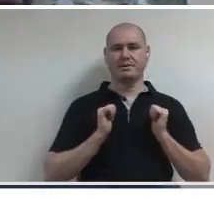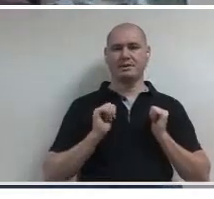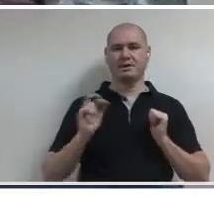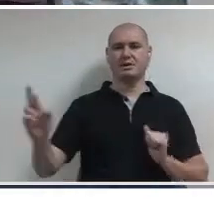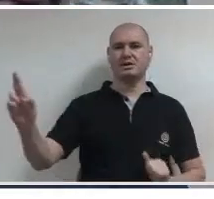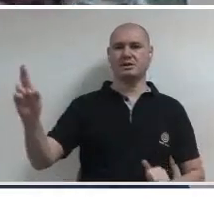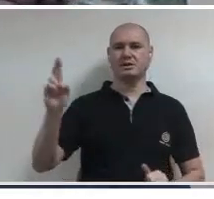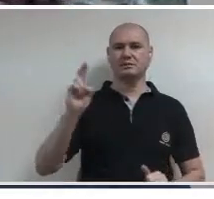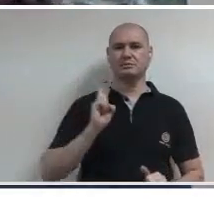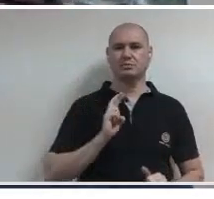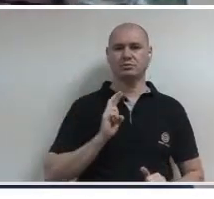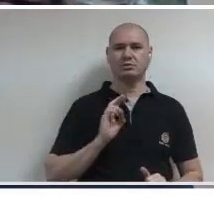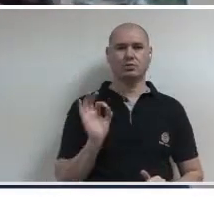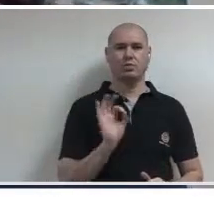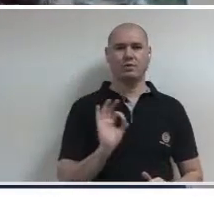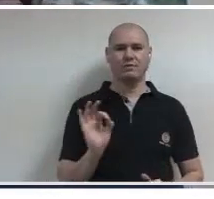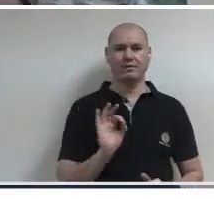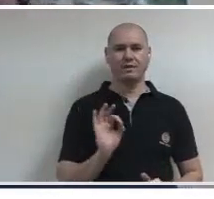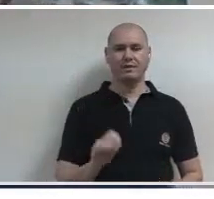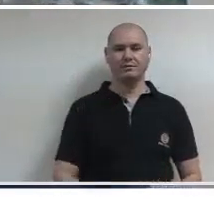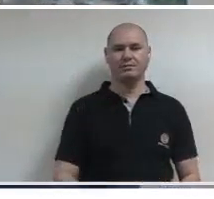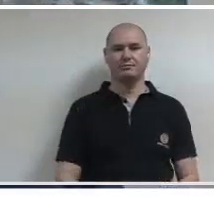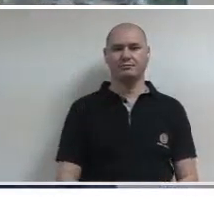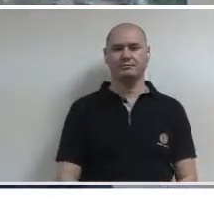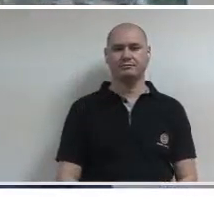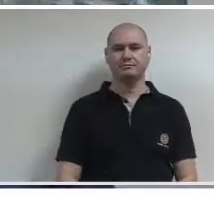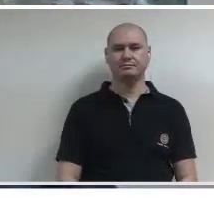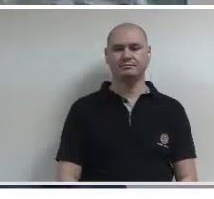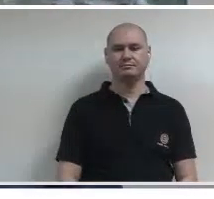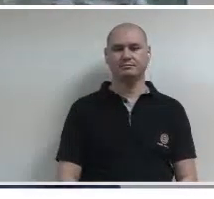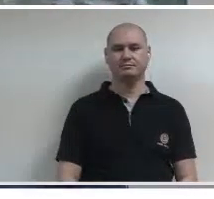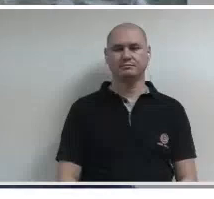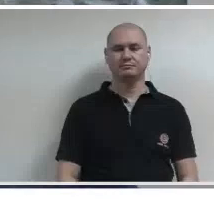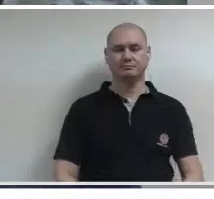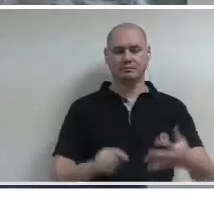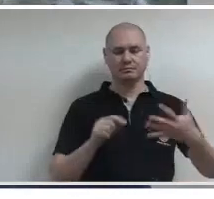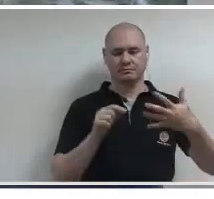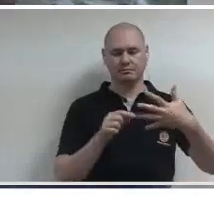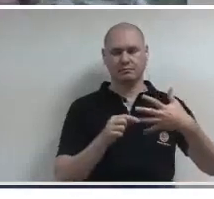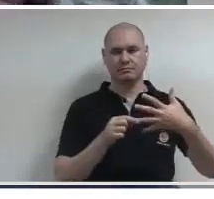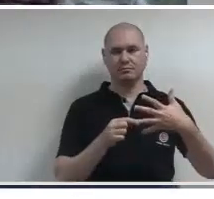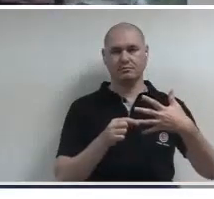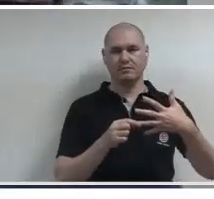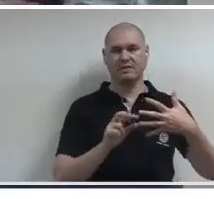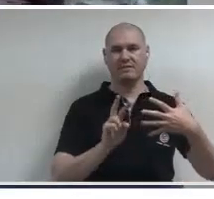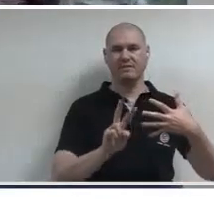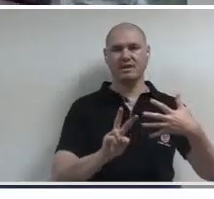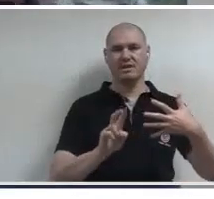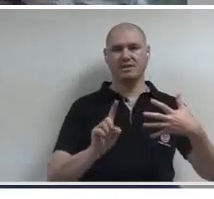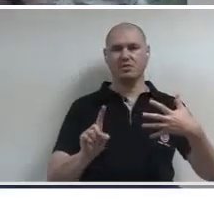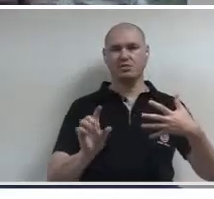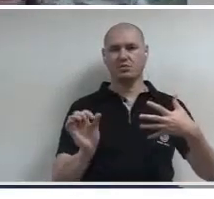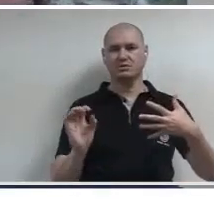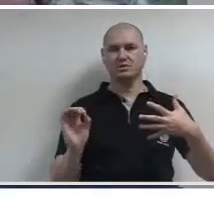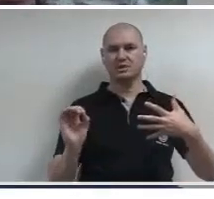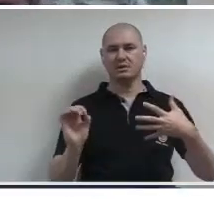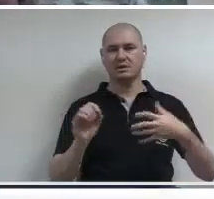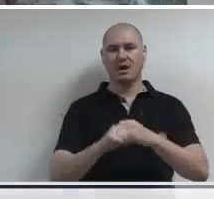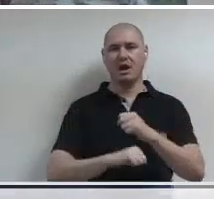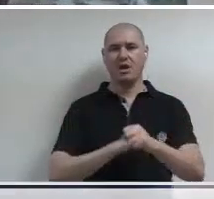está o contestaba la ñan de México, ahí traslado y ya puedo acuerdo que ya voy a acabar el cuerpo. Acción